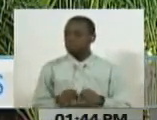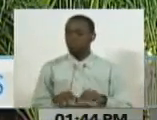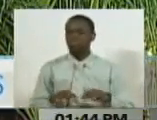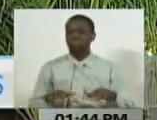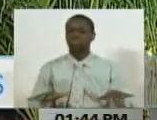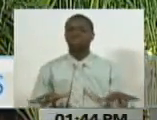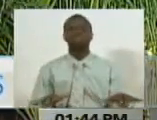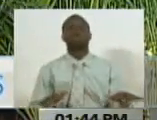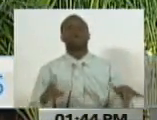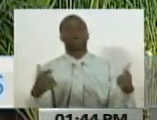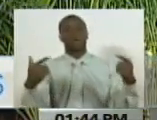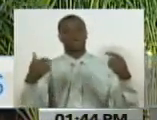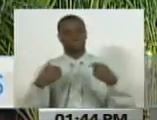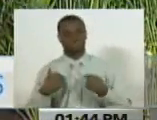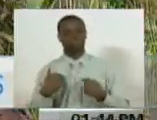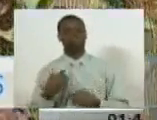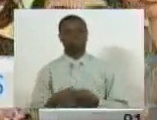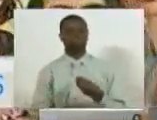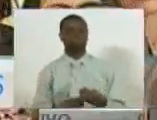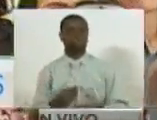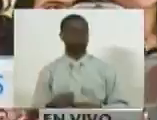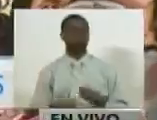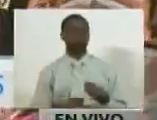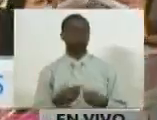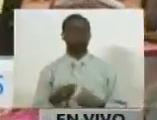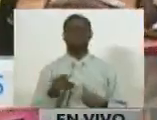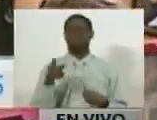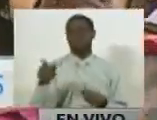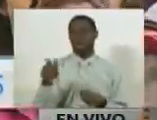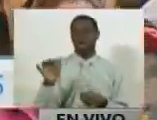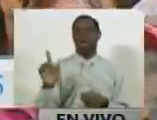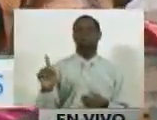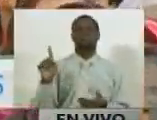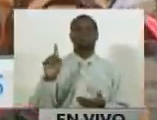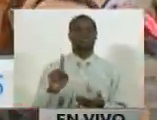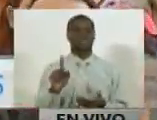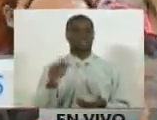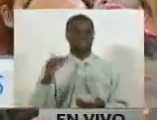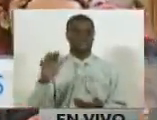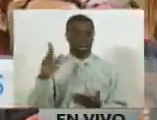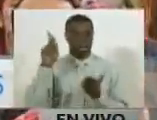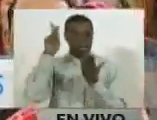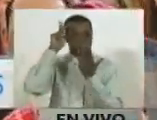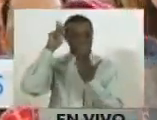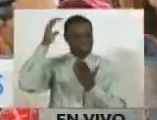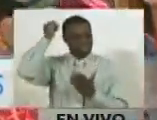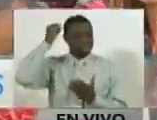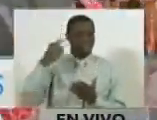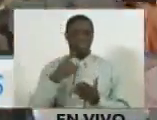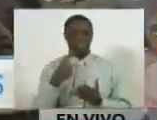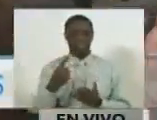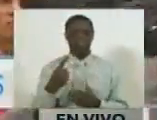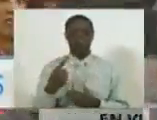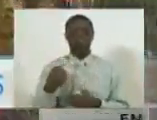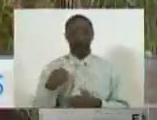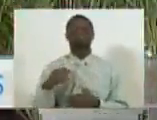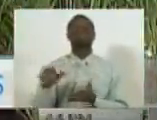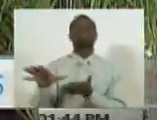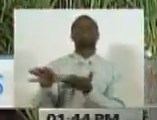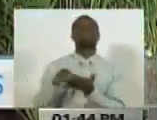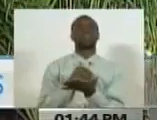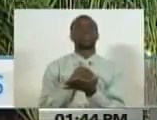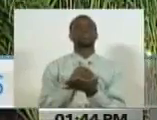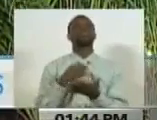hago, como hizo Virginia ahorita, siempre. Cada vez que llevamos un